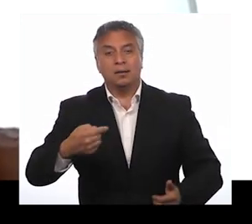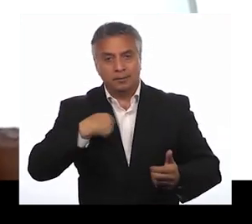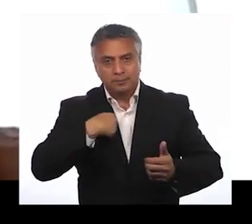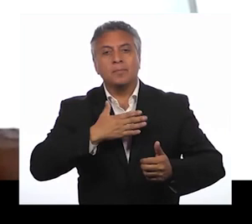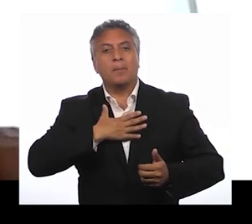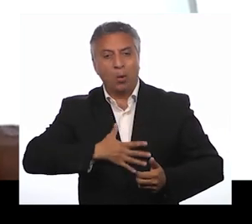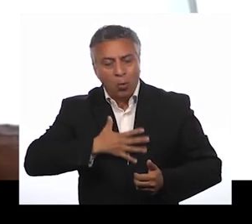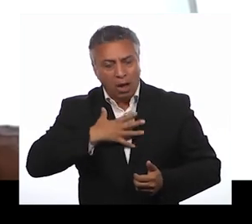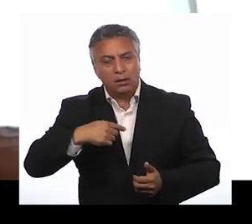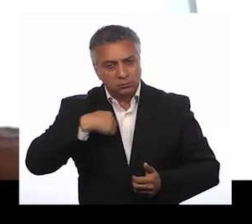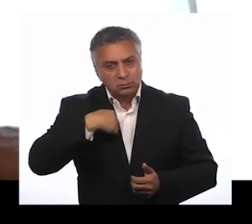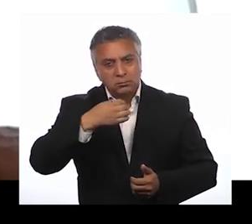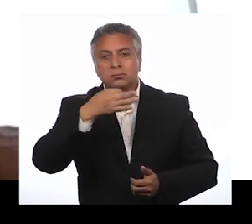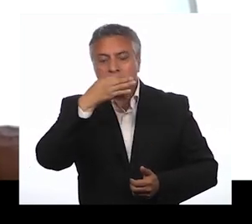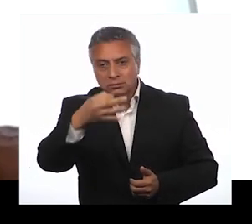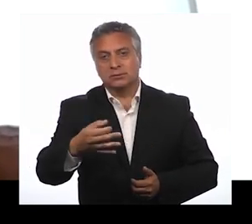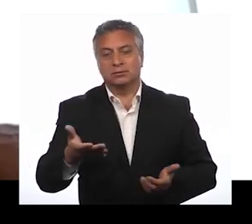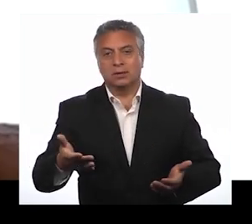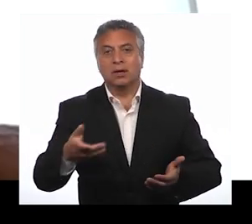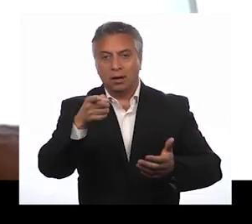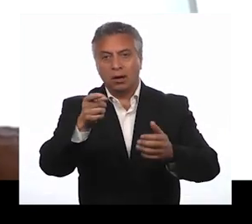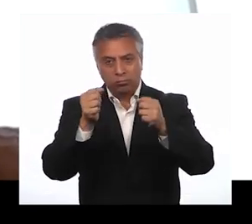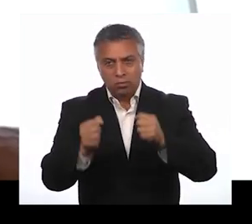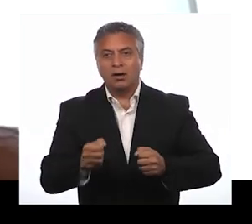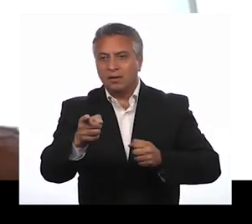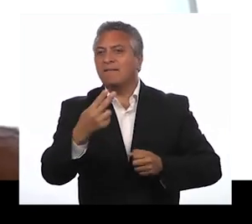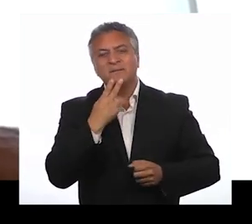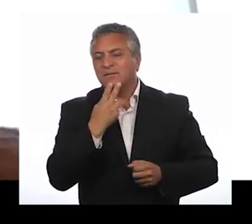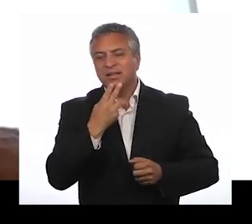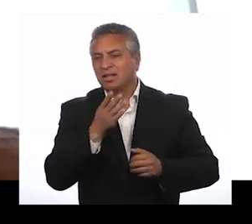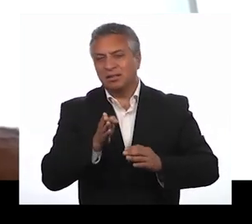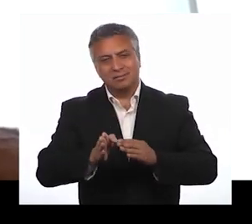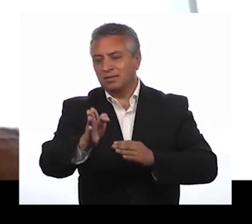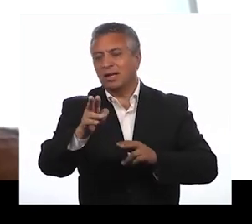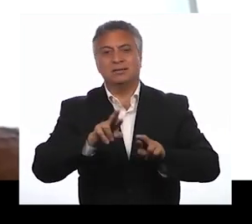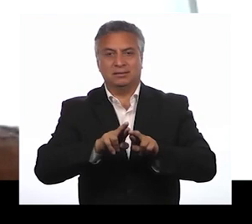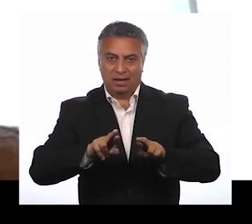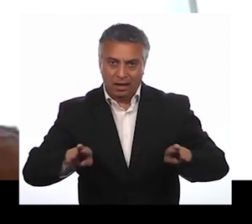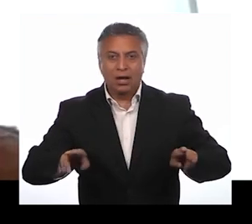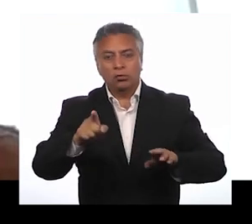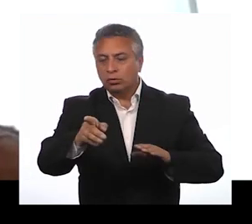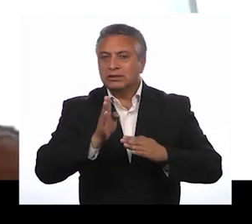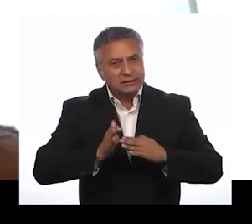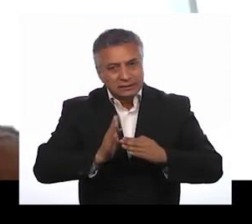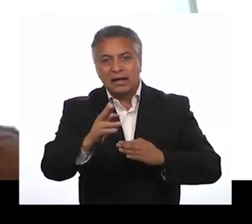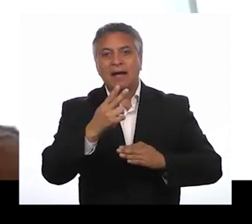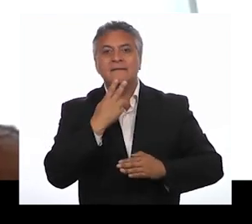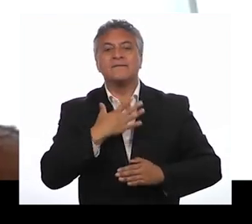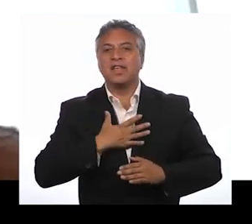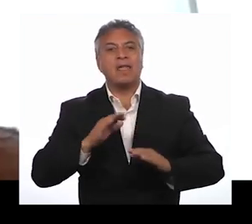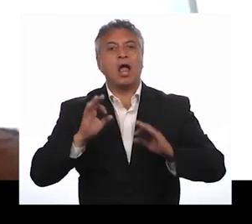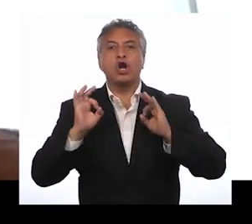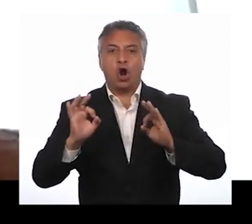lo que me gustaría sería que pudieran vivir tranquilos, en realidad. Que pudieran seguir su vida